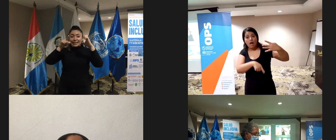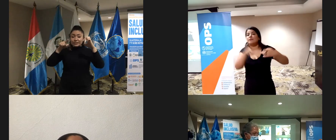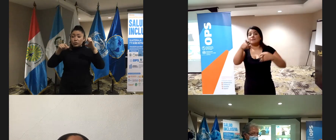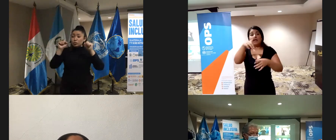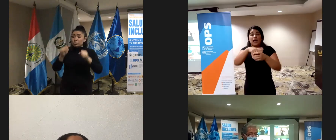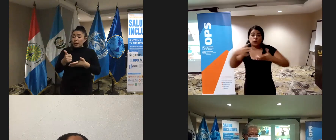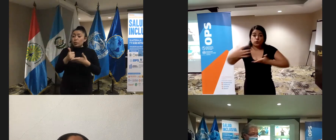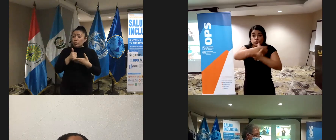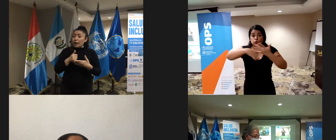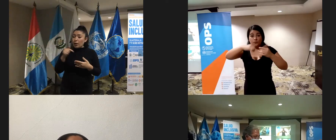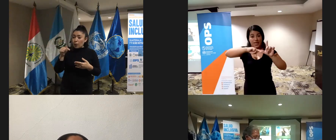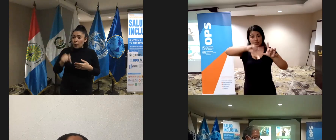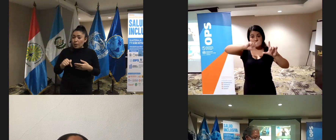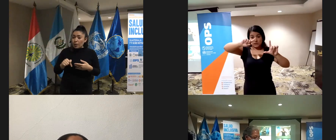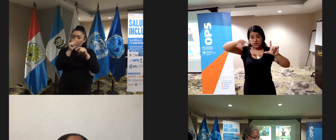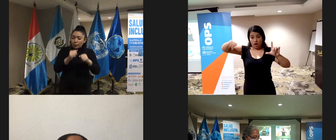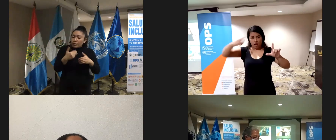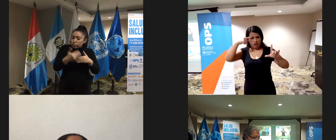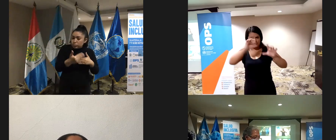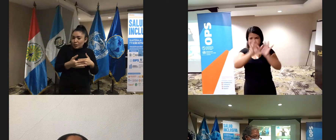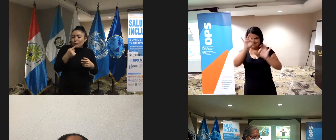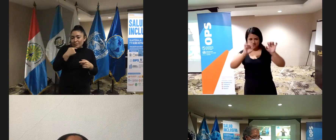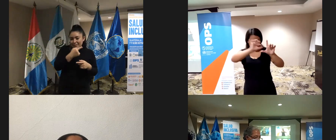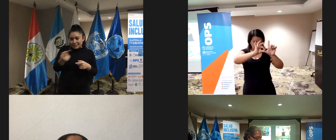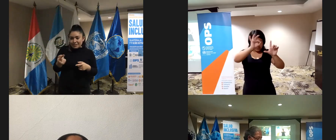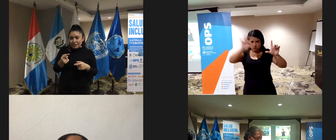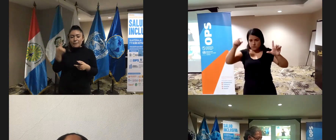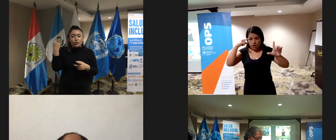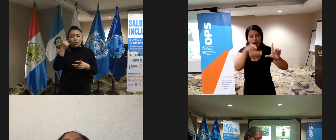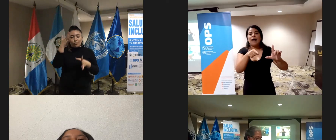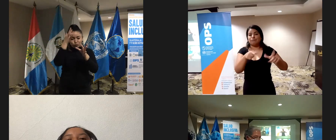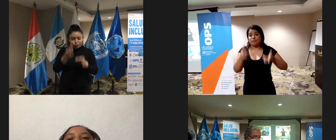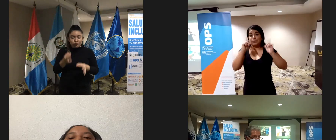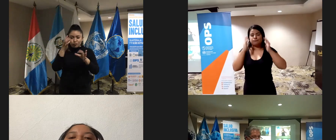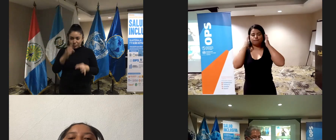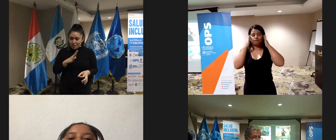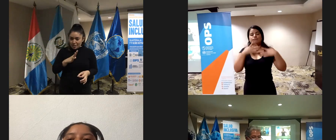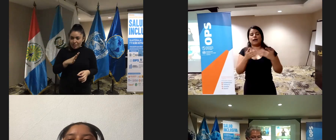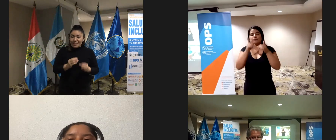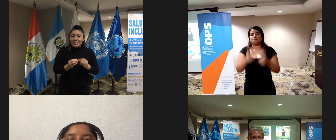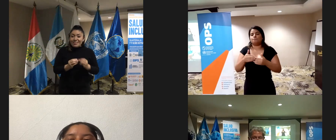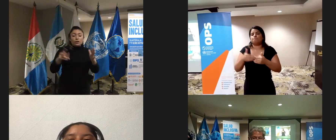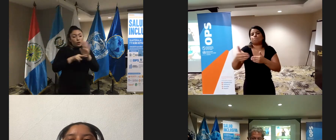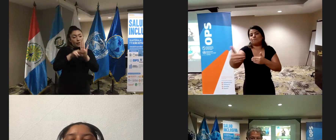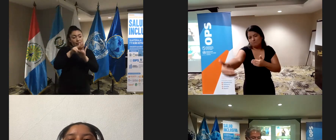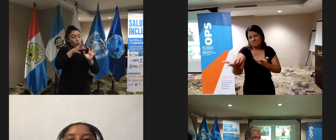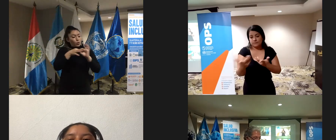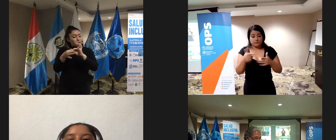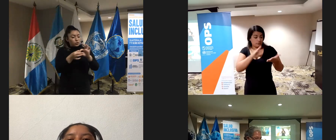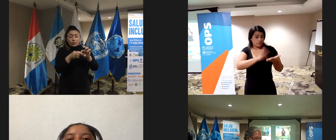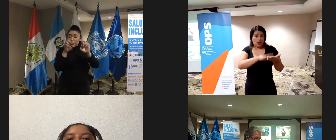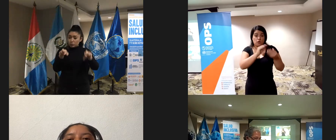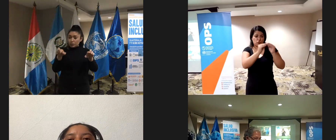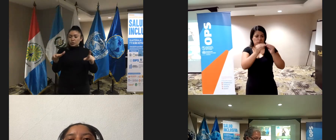sirven esencialmente, como tengo que repetir, para la toma de decisiones, tanto a nivel de organizaciones de personas